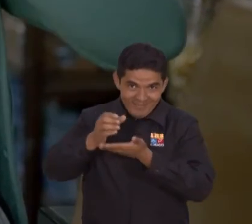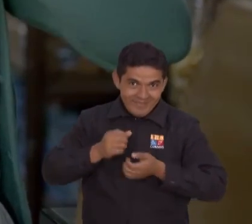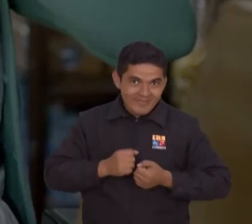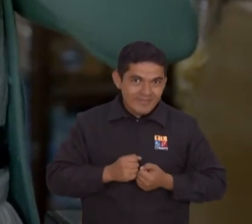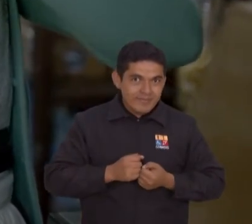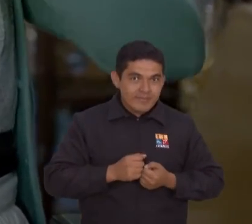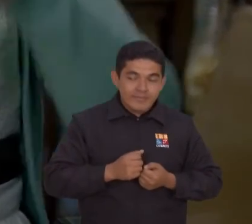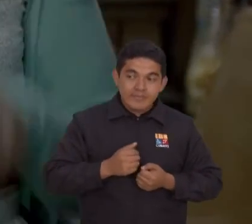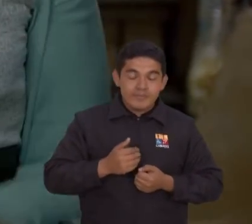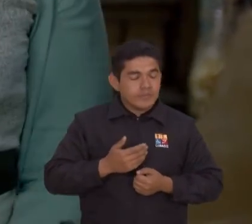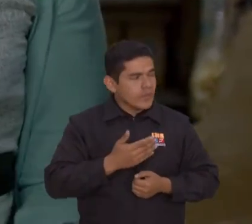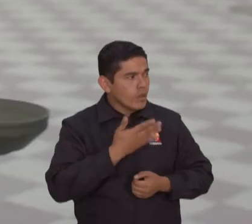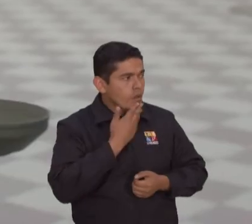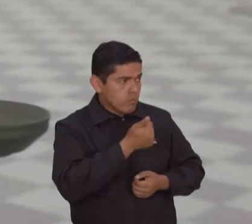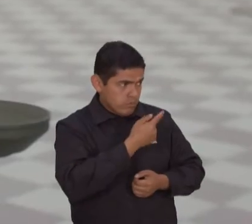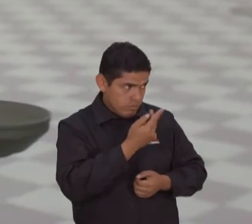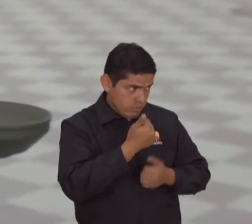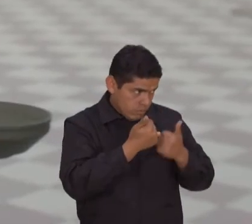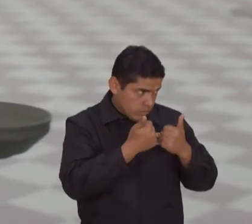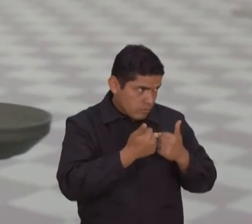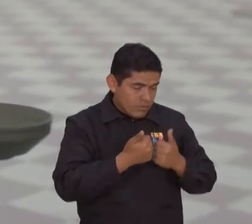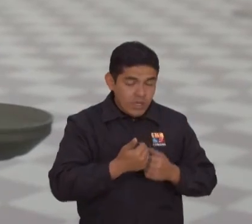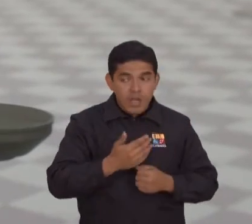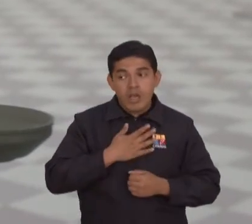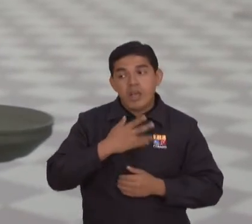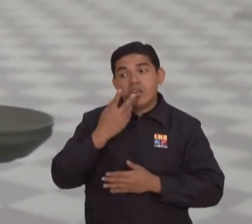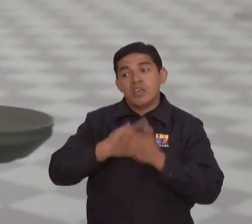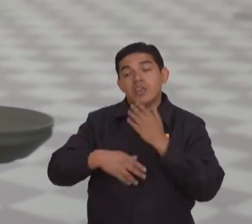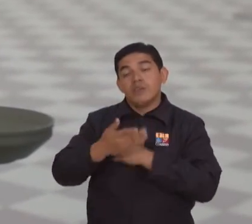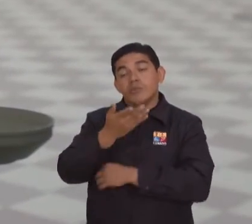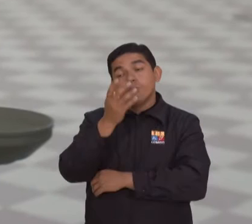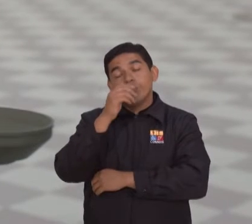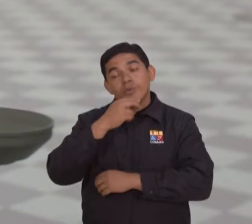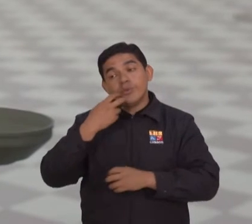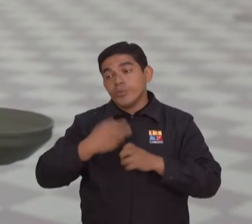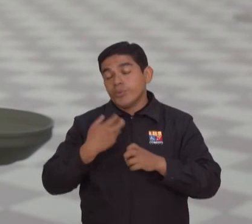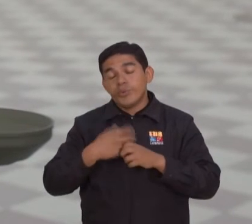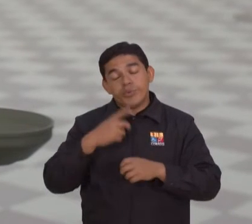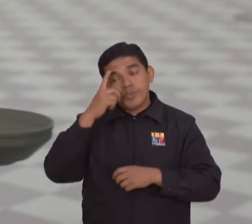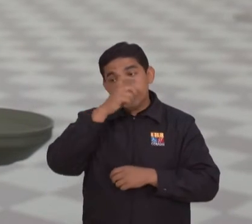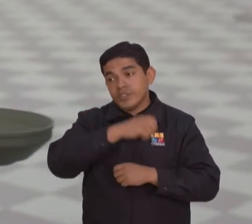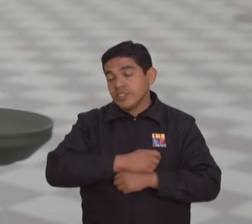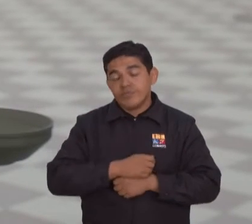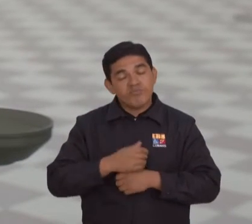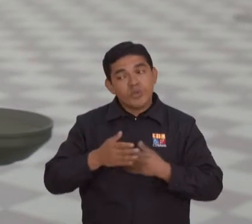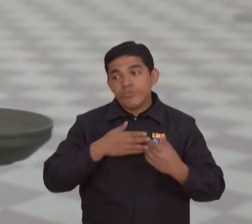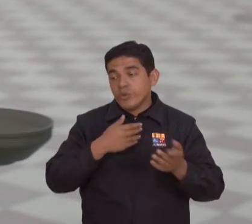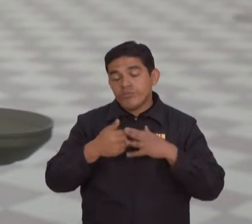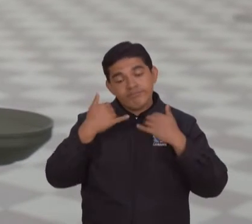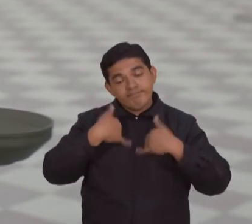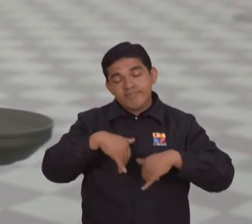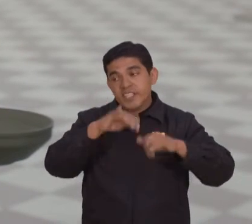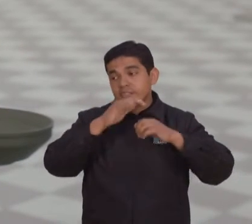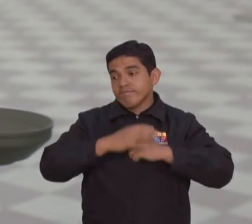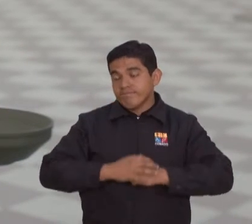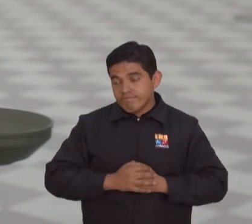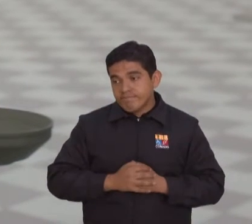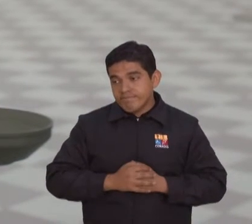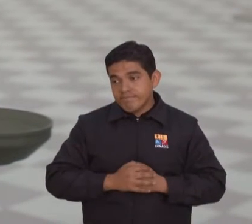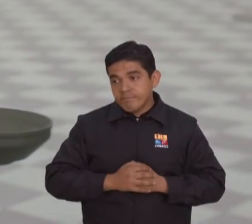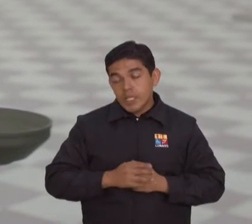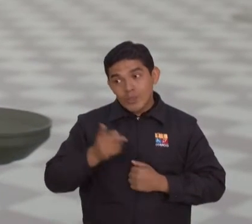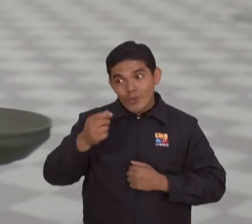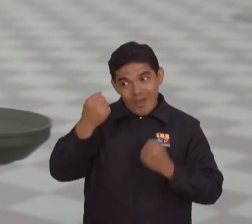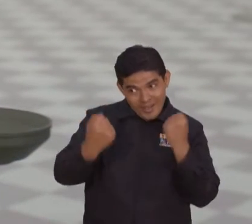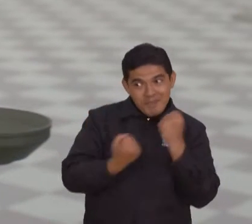¿Cómo va todo? Ay, hijita, dura está. Pero ahí nos mantenemos. Y ahora con tu